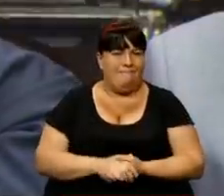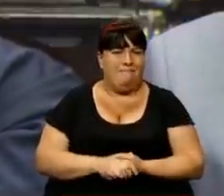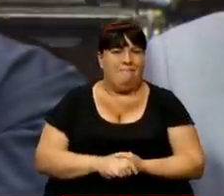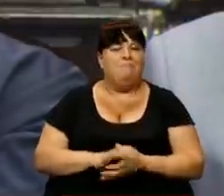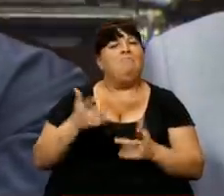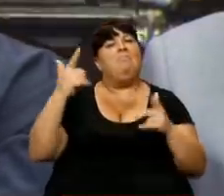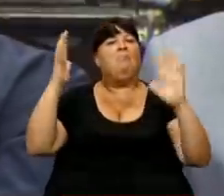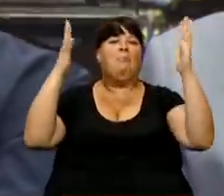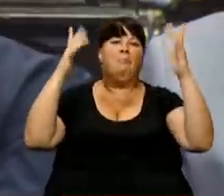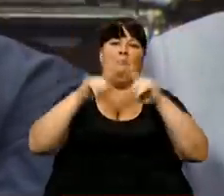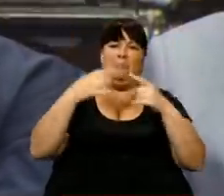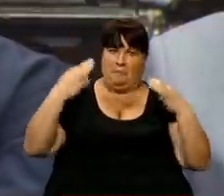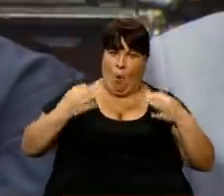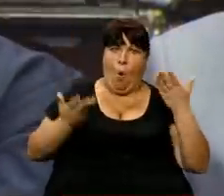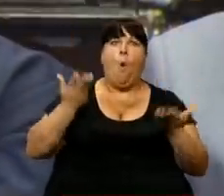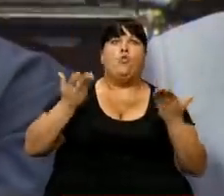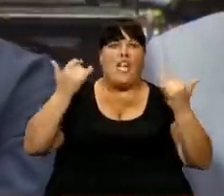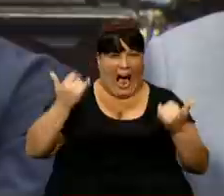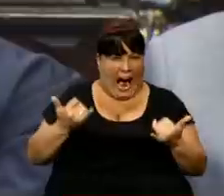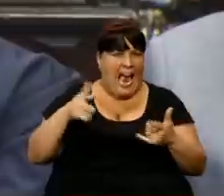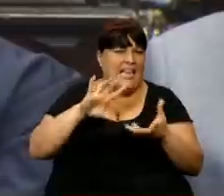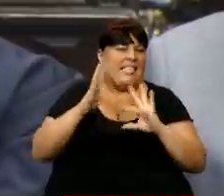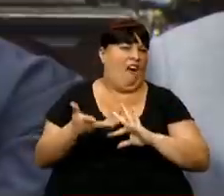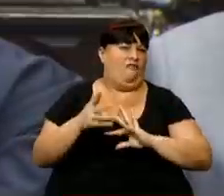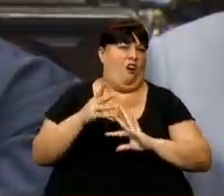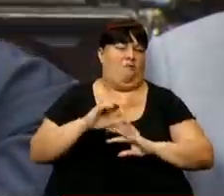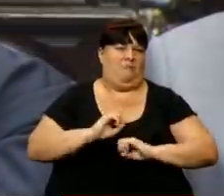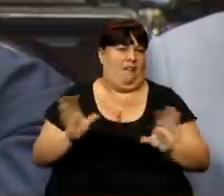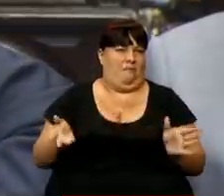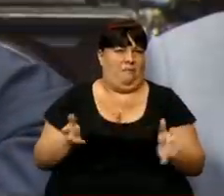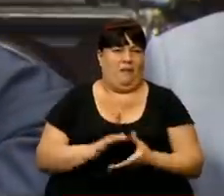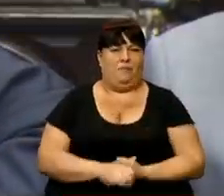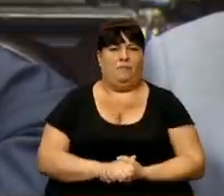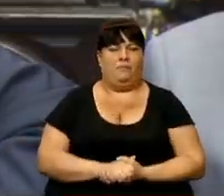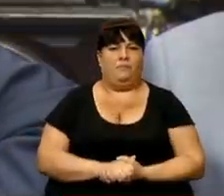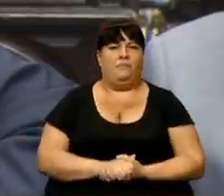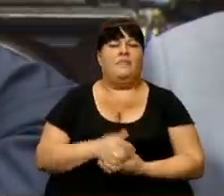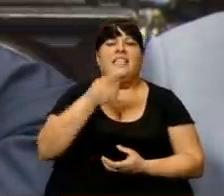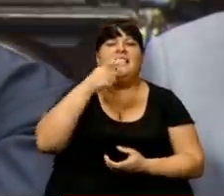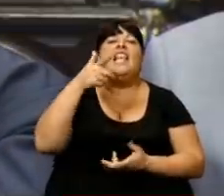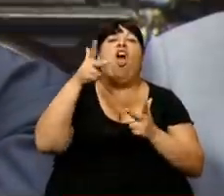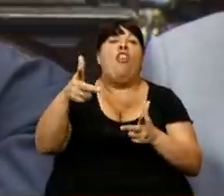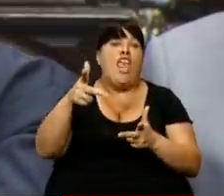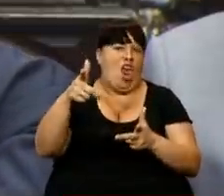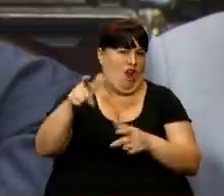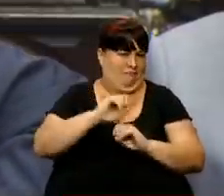y hacerse aplaudir como justa es un acto de cinismo para el que lo haya dicho.